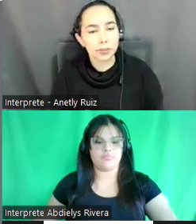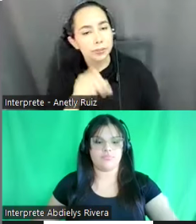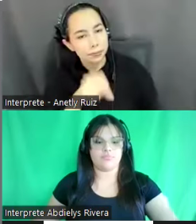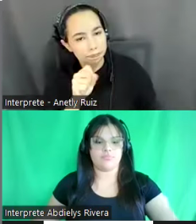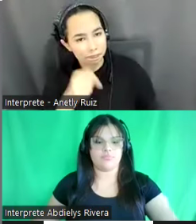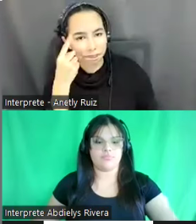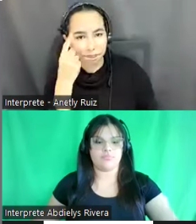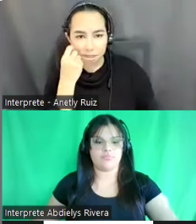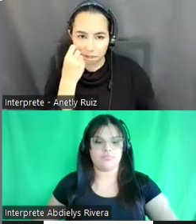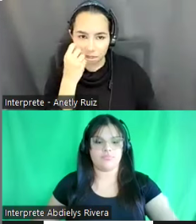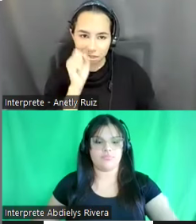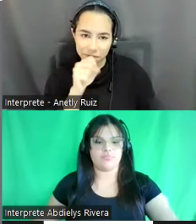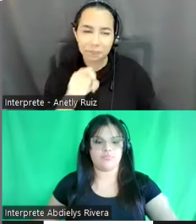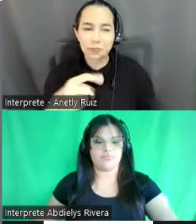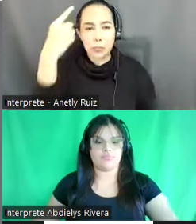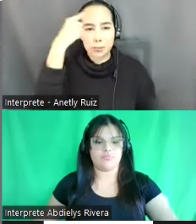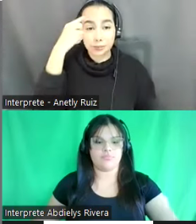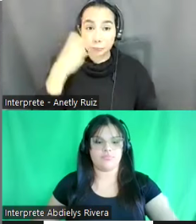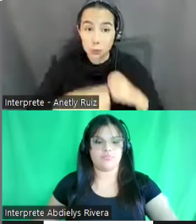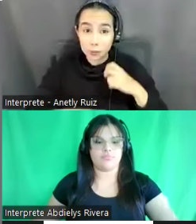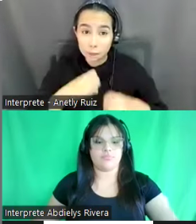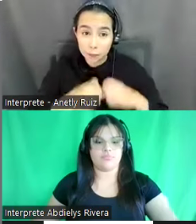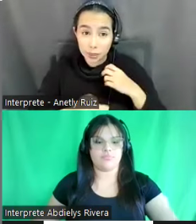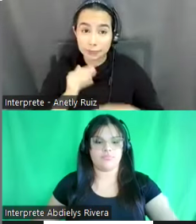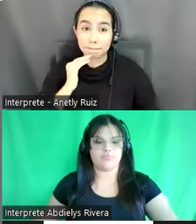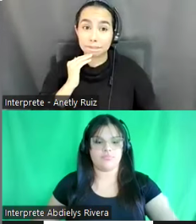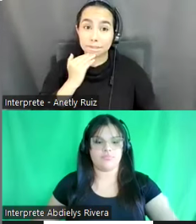porque el problema abarca